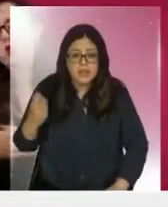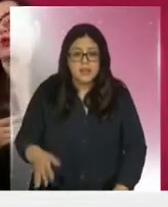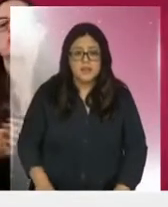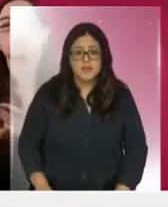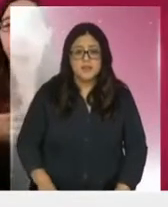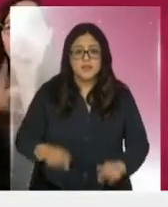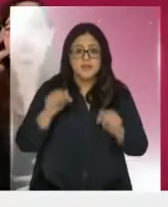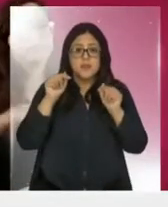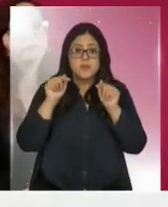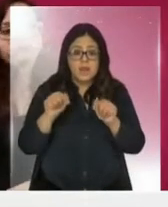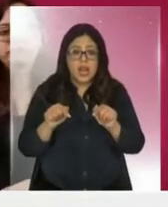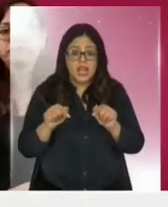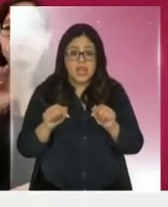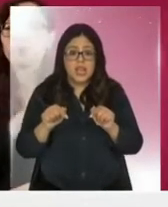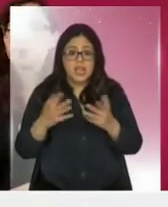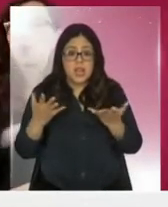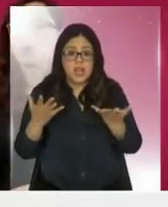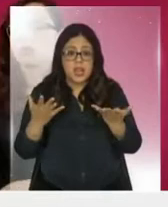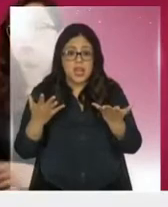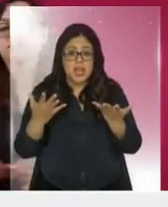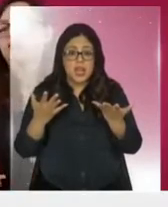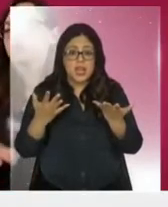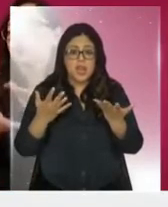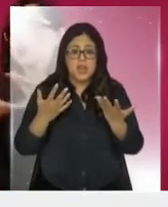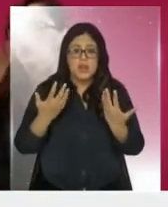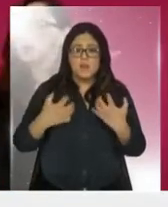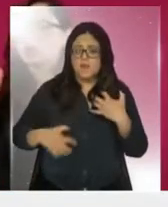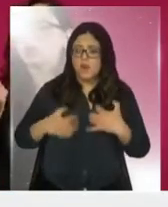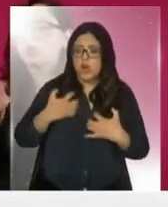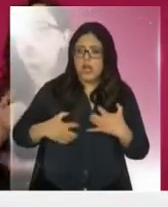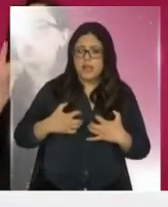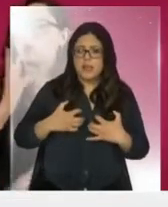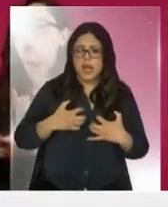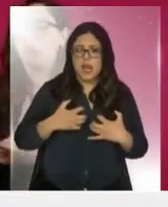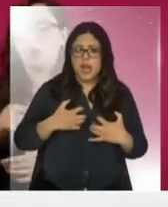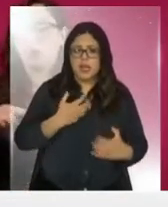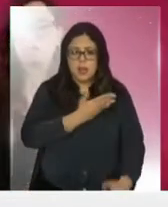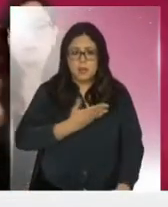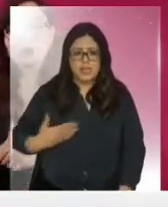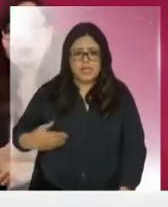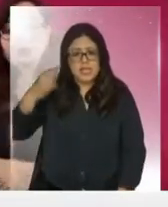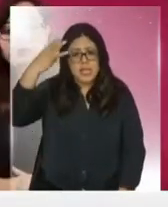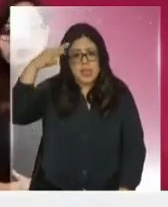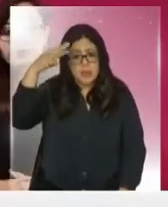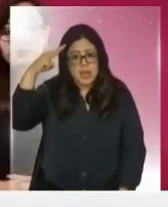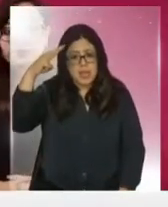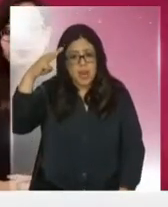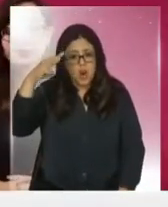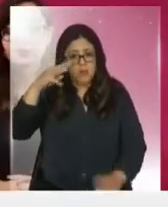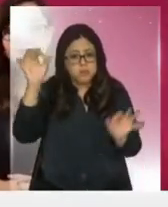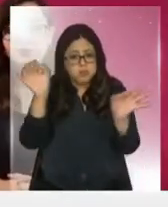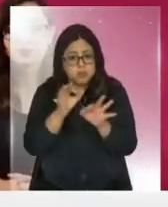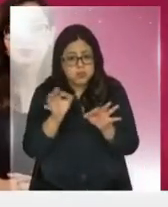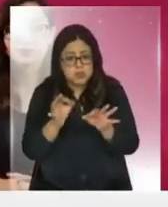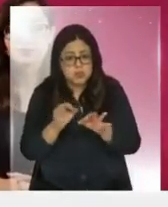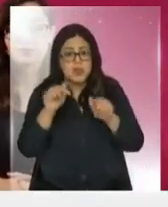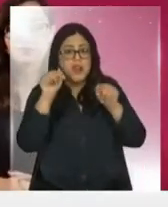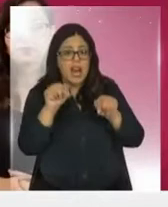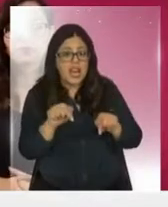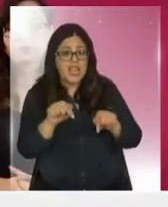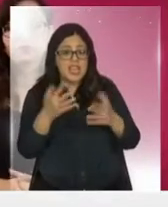La filtración gatilló la declaración del propio presidente de México. Hubo un